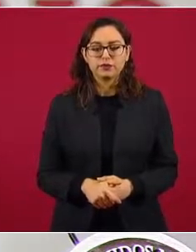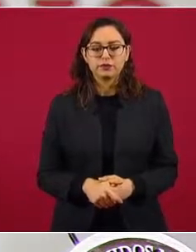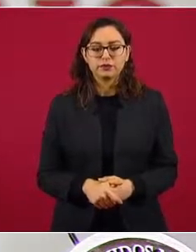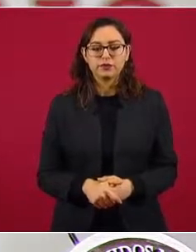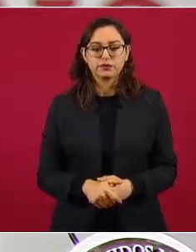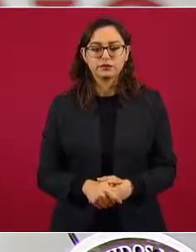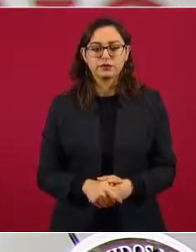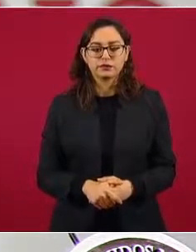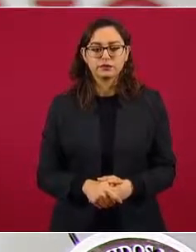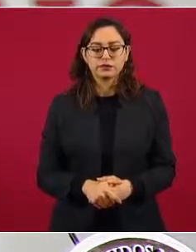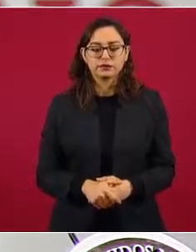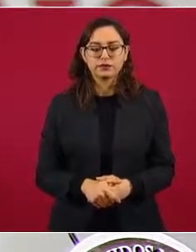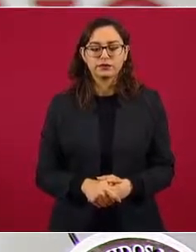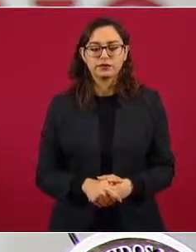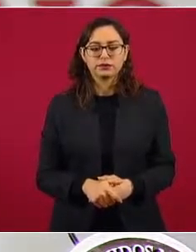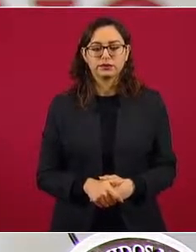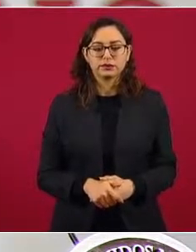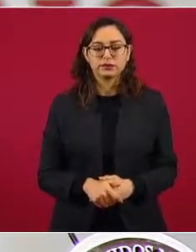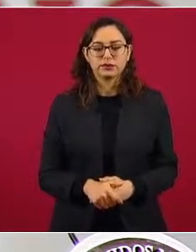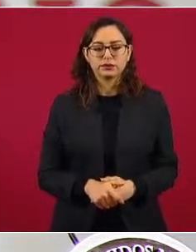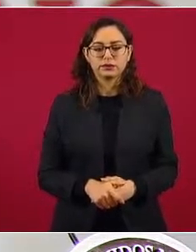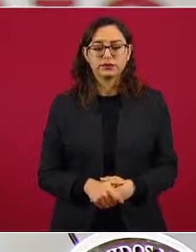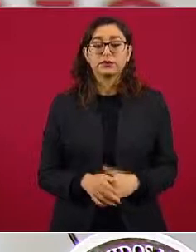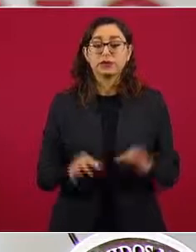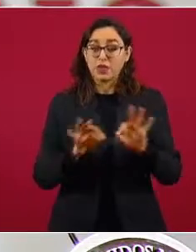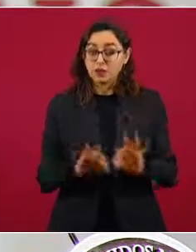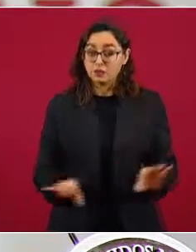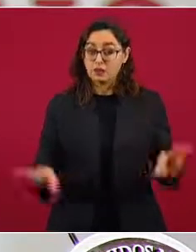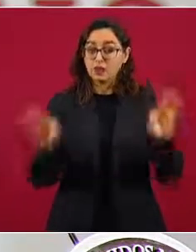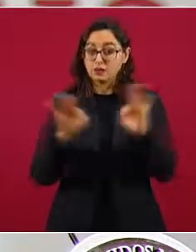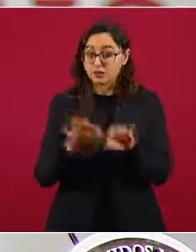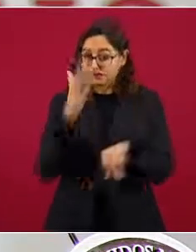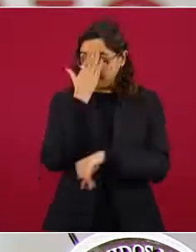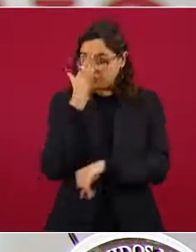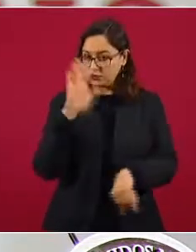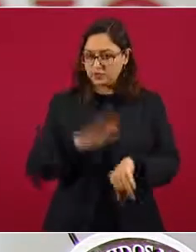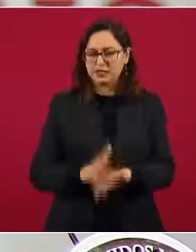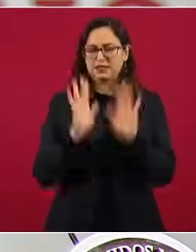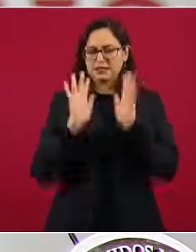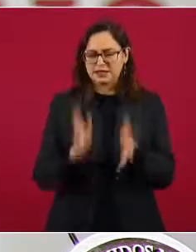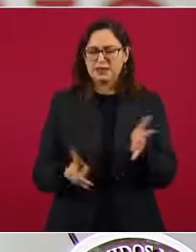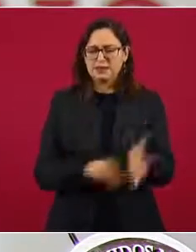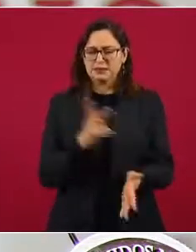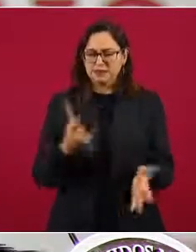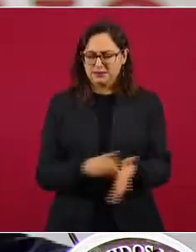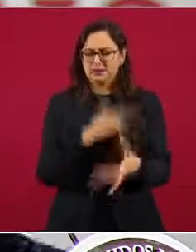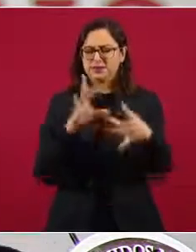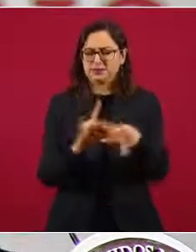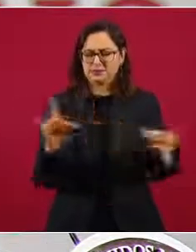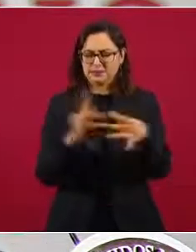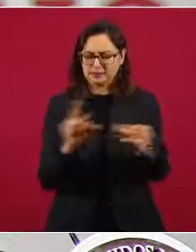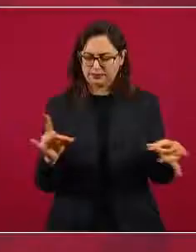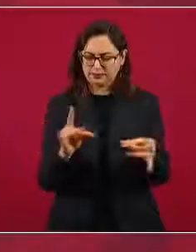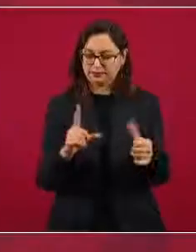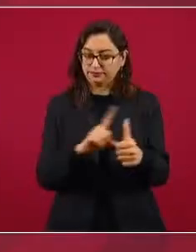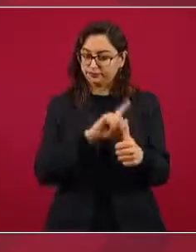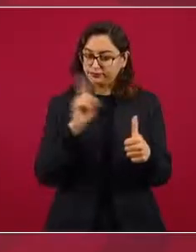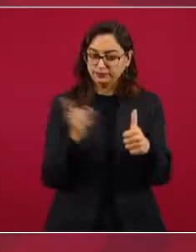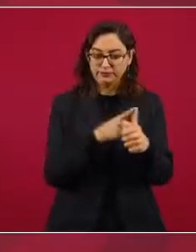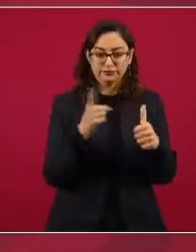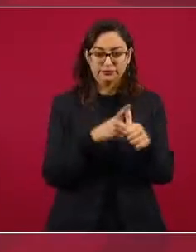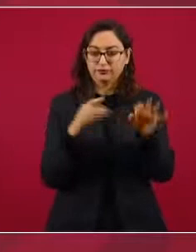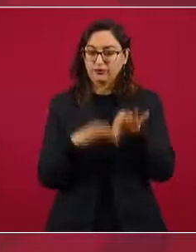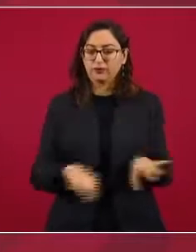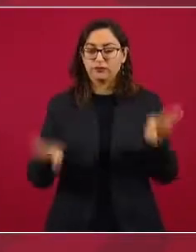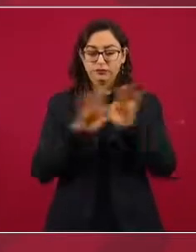que lo primero es vacunar a todo el personal de